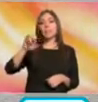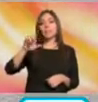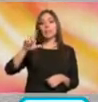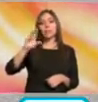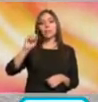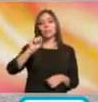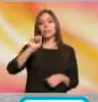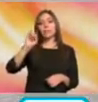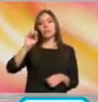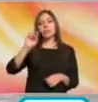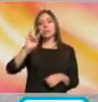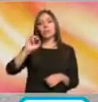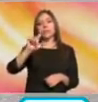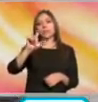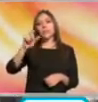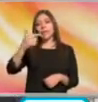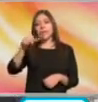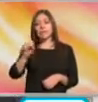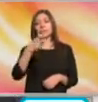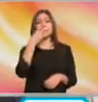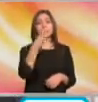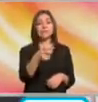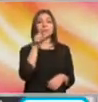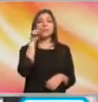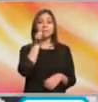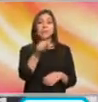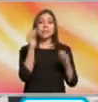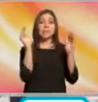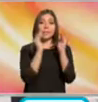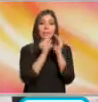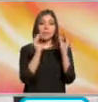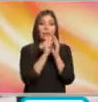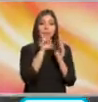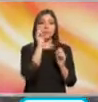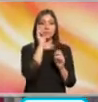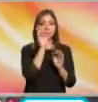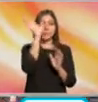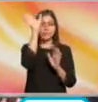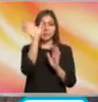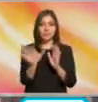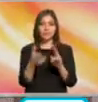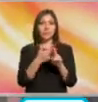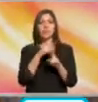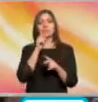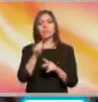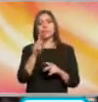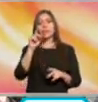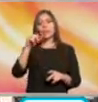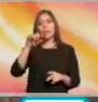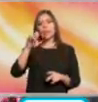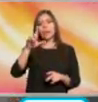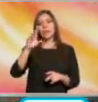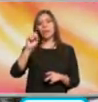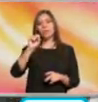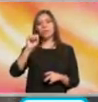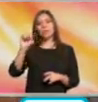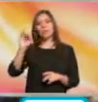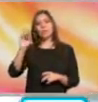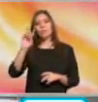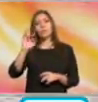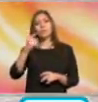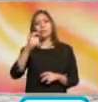Villegas. Esa casa, allí estuvo don Daniel Cosío Villegas, con razón. Tenía una crónica, tío